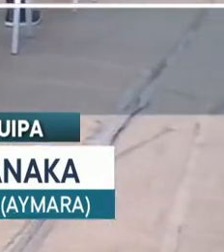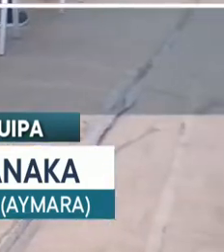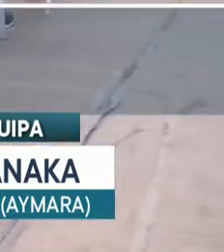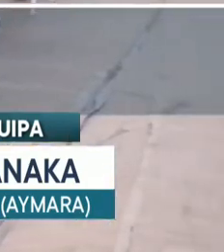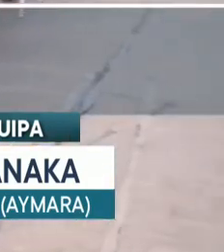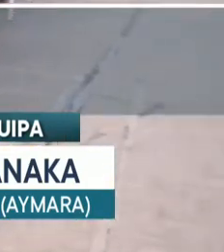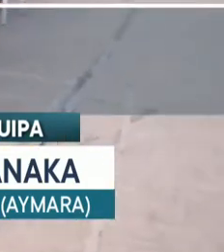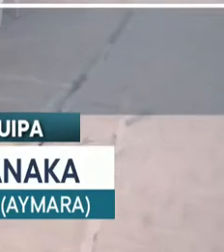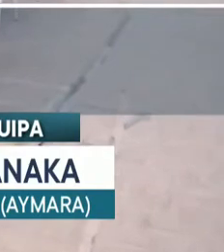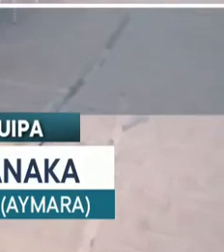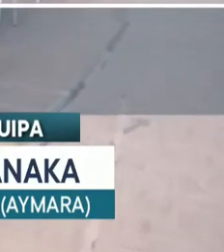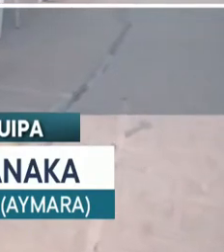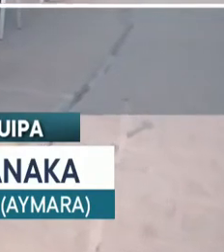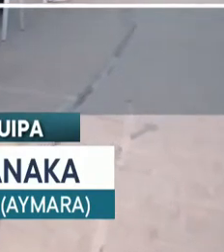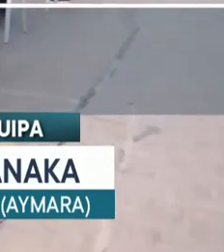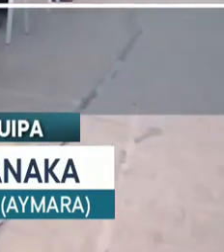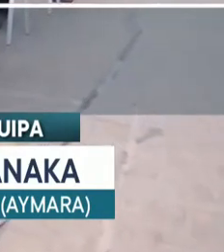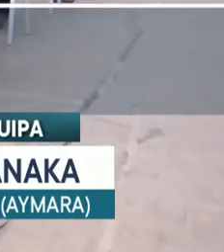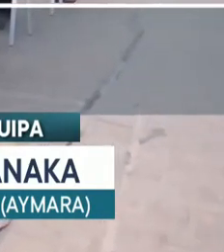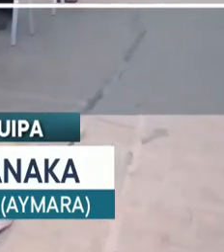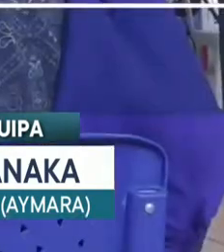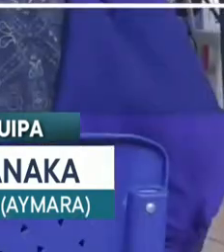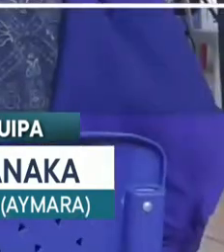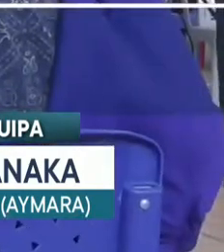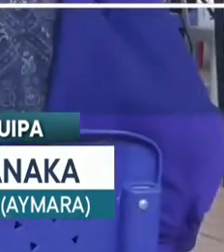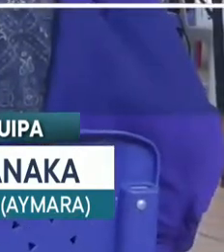atip suskiti sasina unts ayanipjeja.